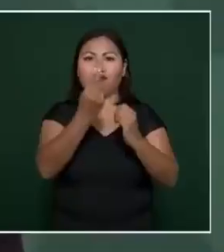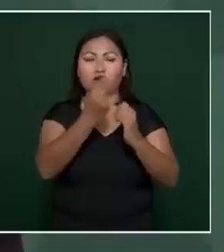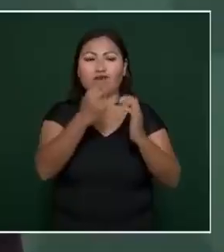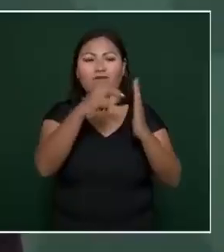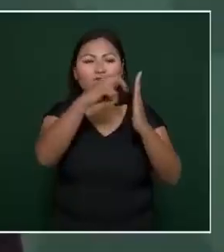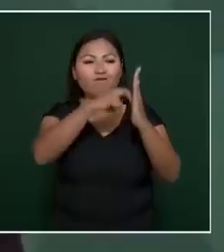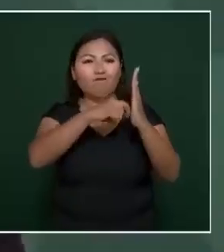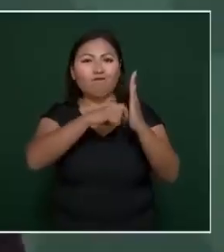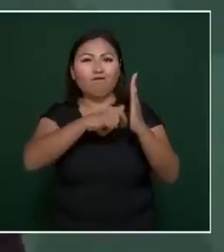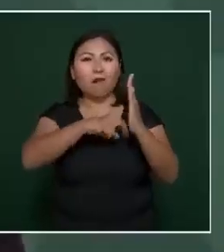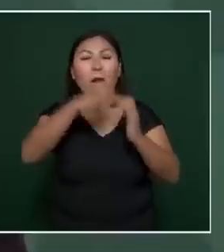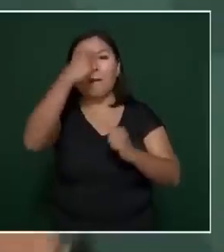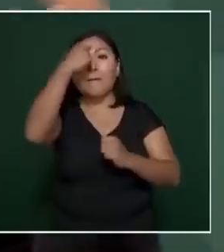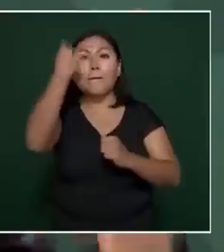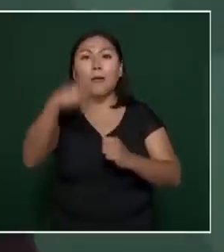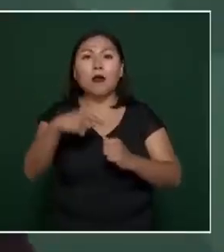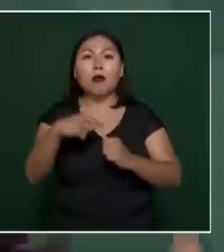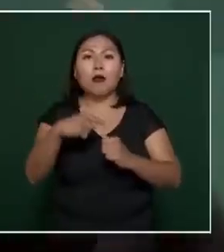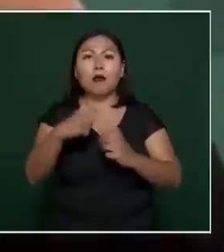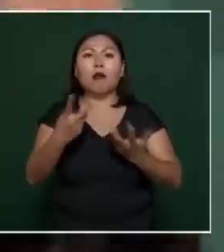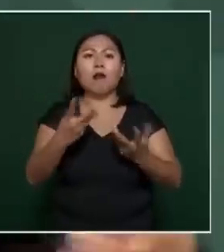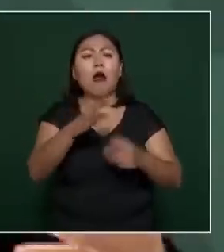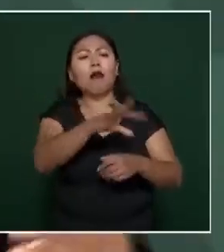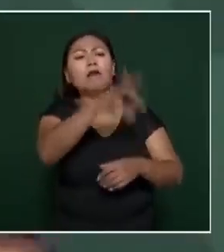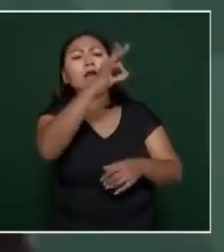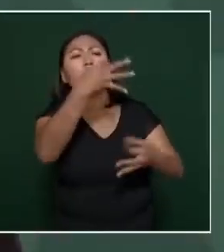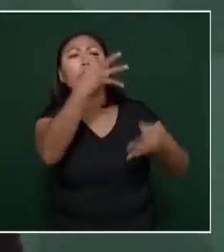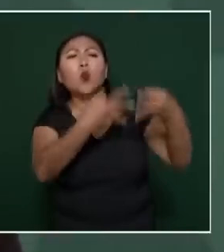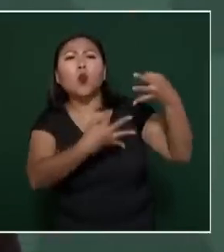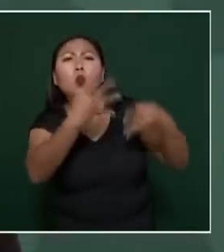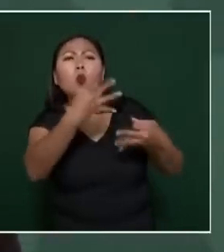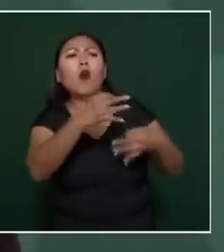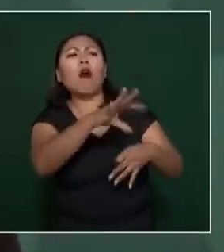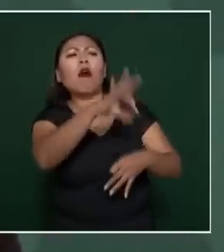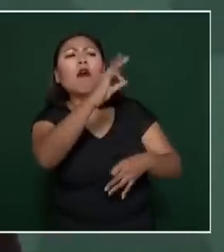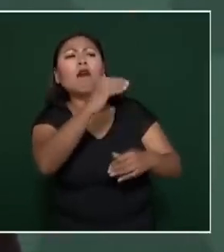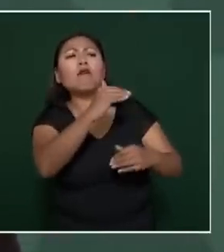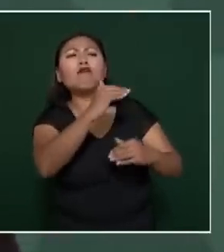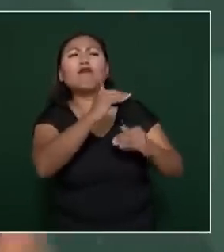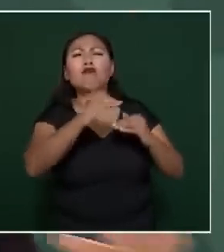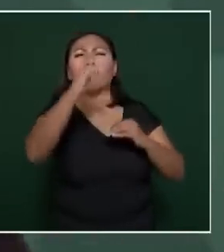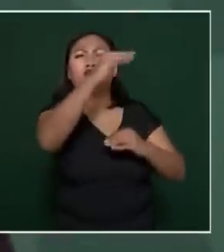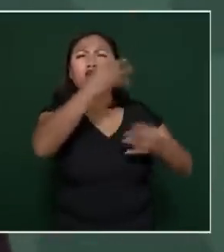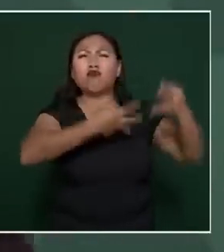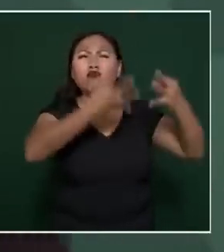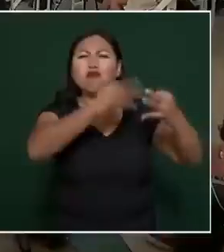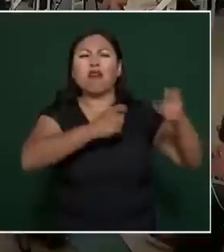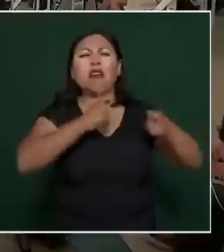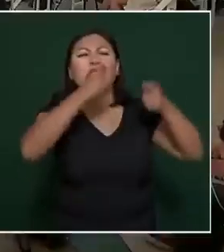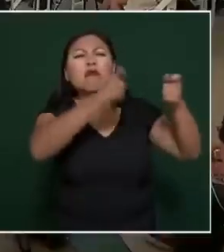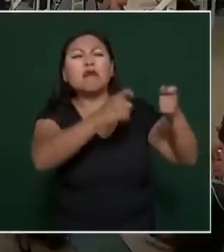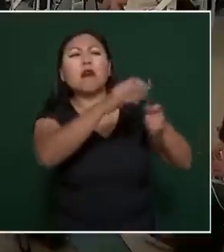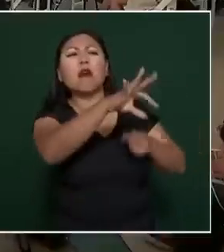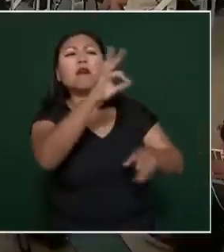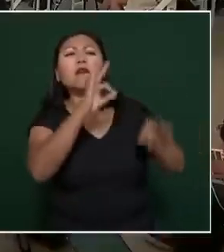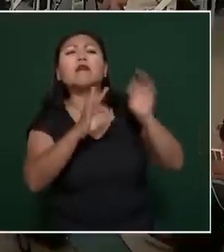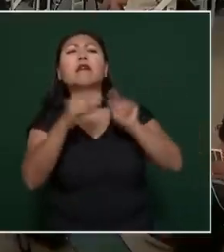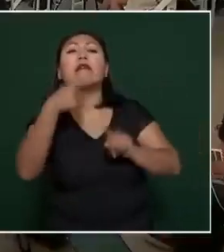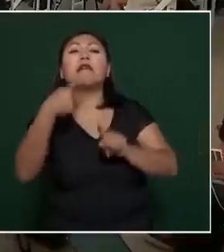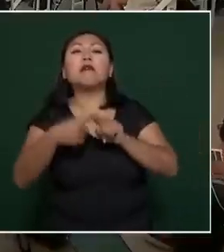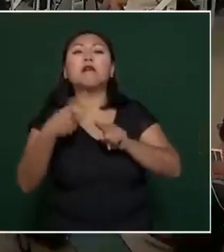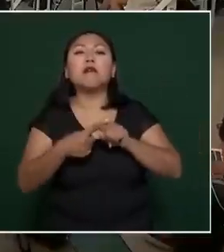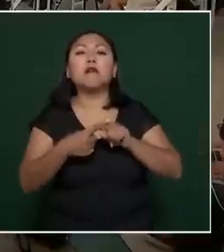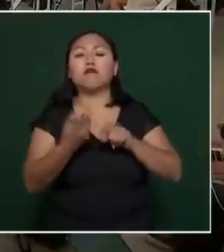jueces, a los magistrados, a los ministros, como se elige a los presidentes